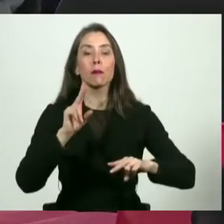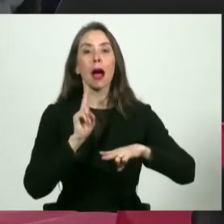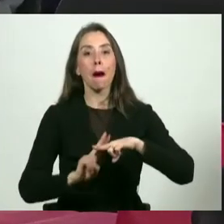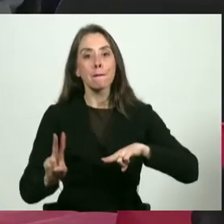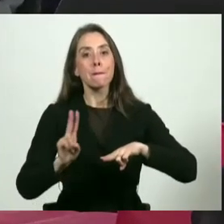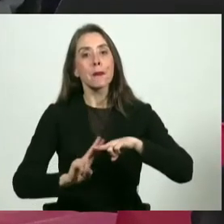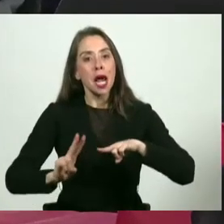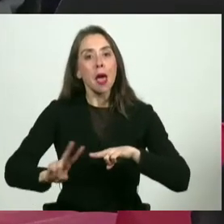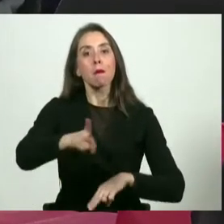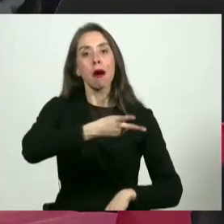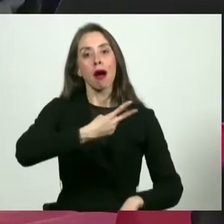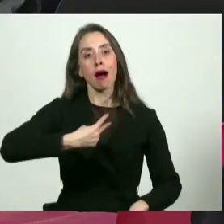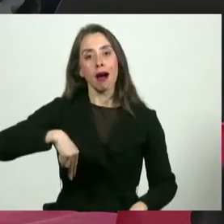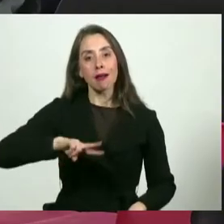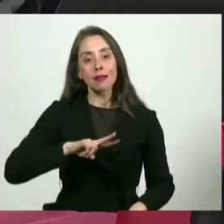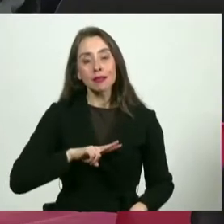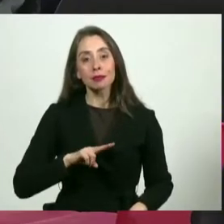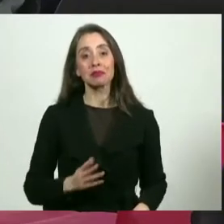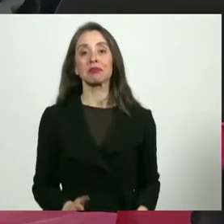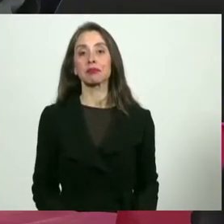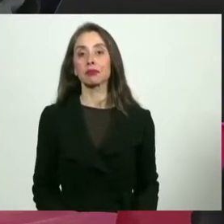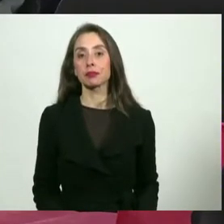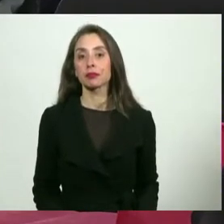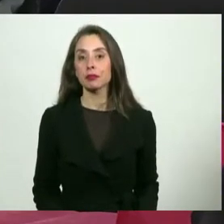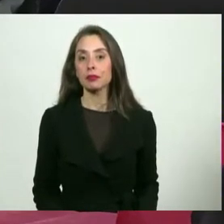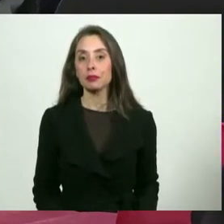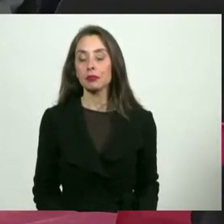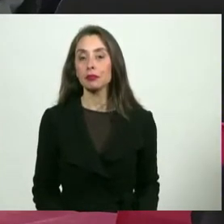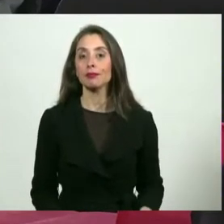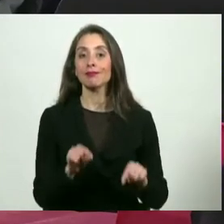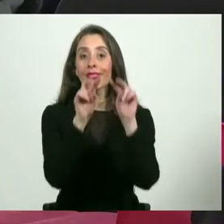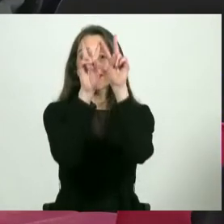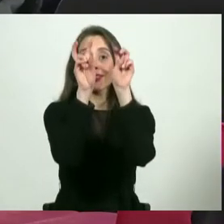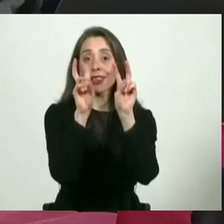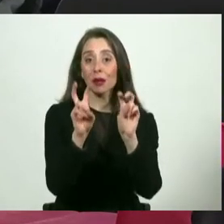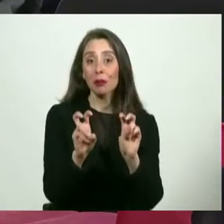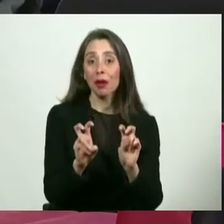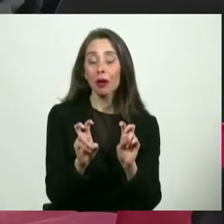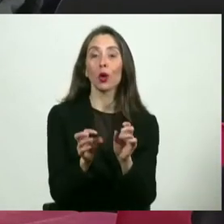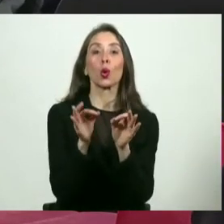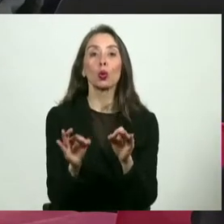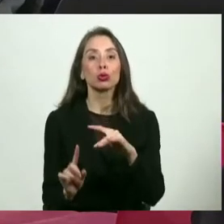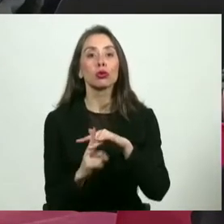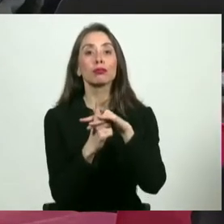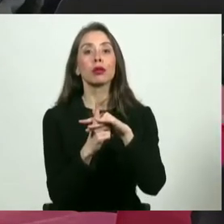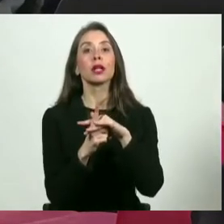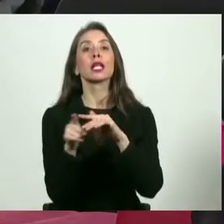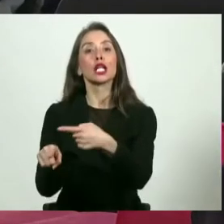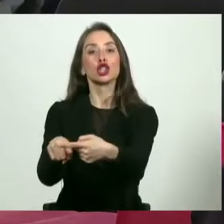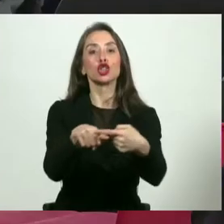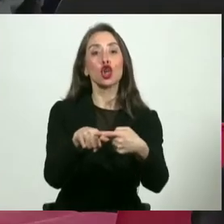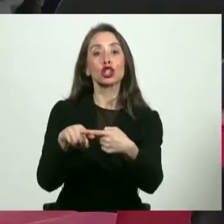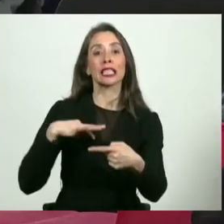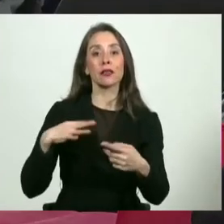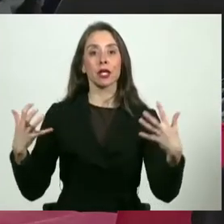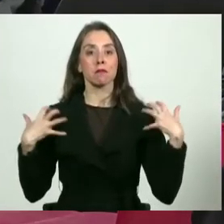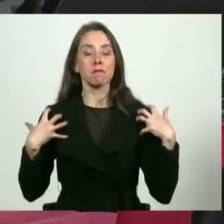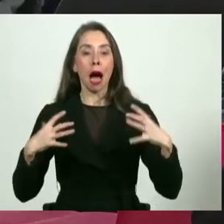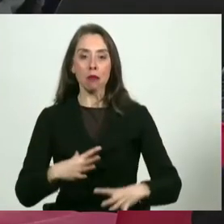preparándonos. Creo que esos temas aparecen justamente a partir del rol de la sociedad civil, cada